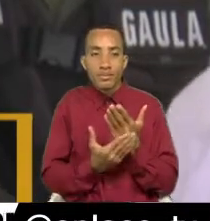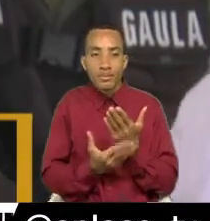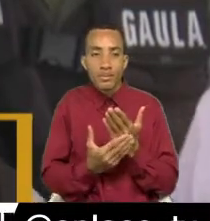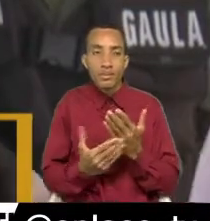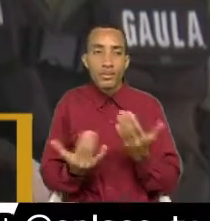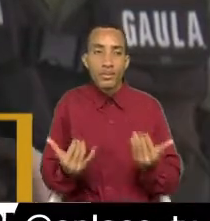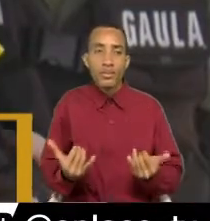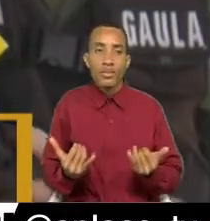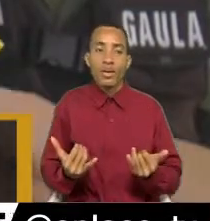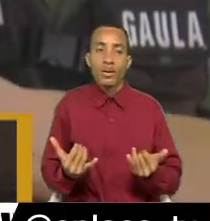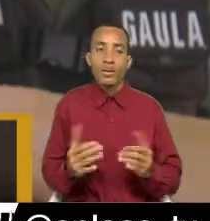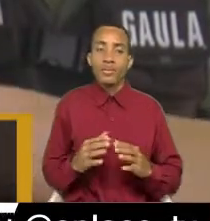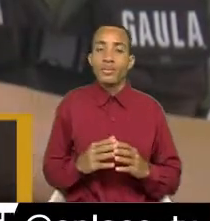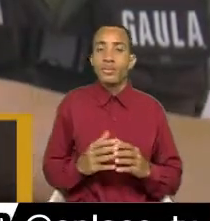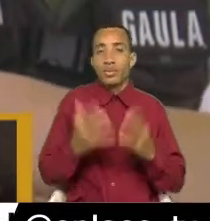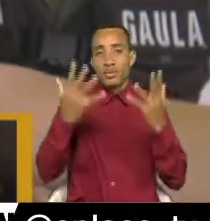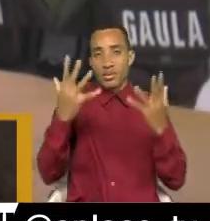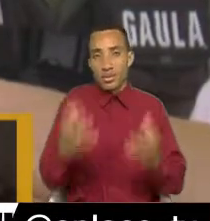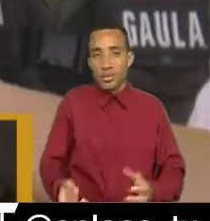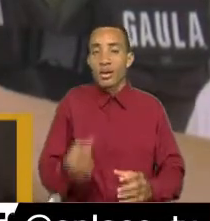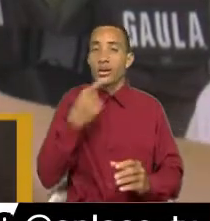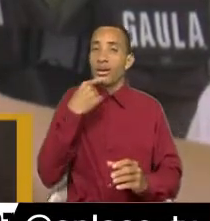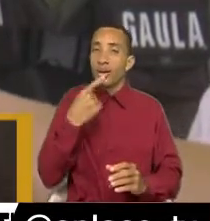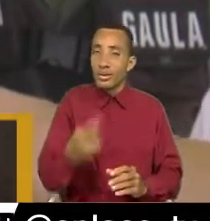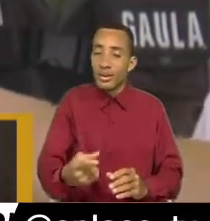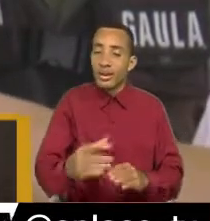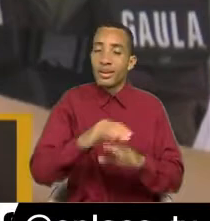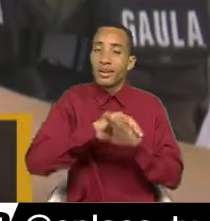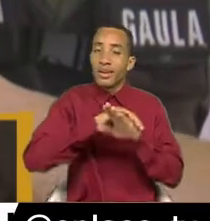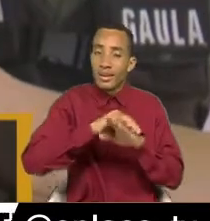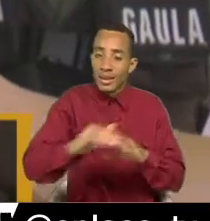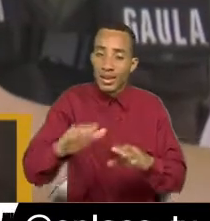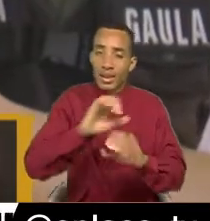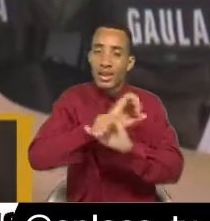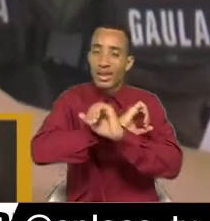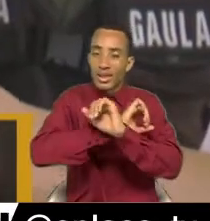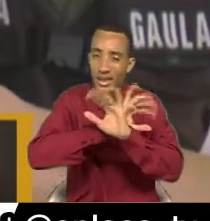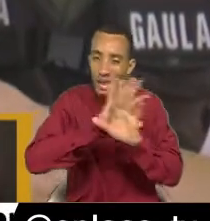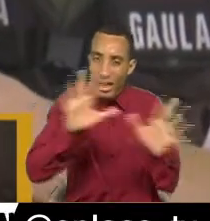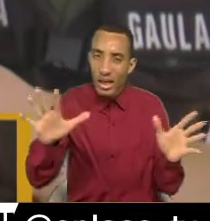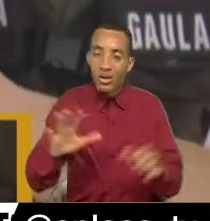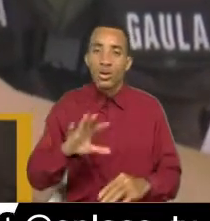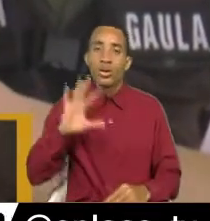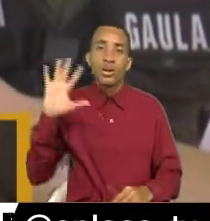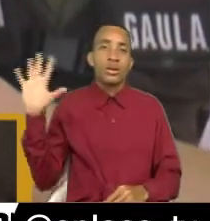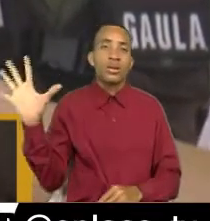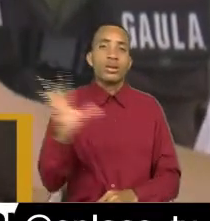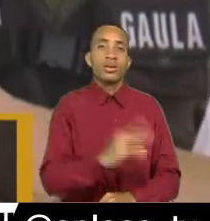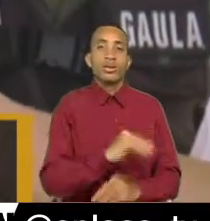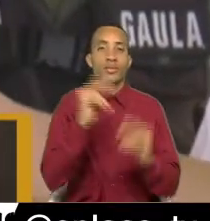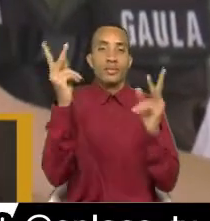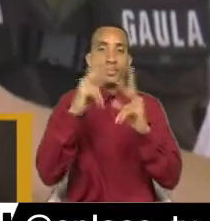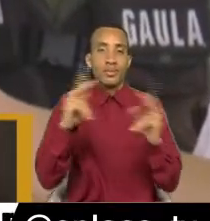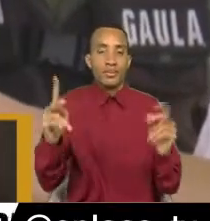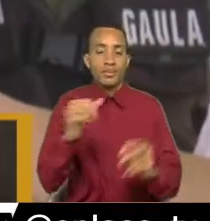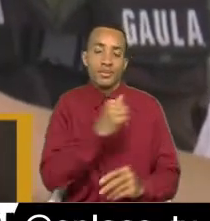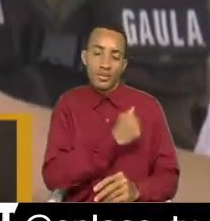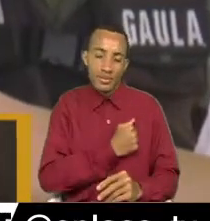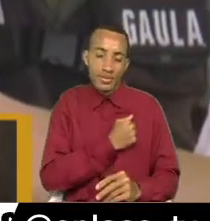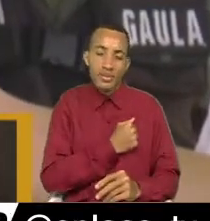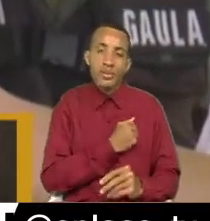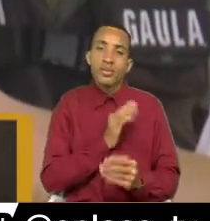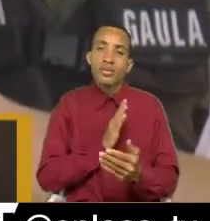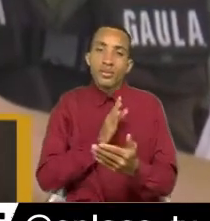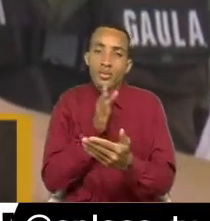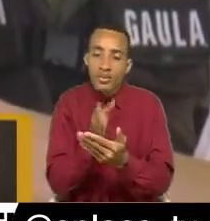este caso queremos es hacerle una invitación clara, exhausta a toda la ciudadanía a que se acerque a denunciar, a